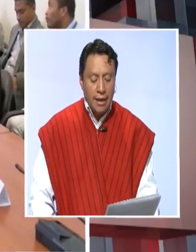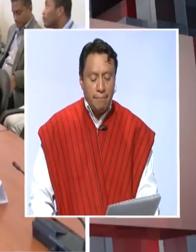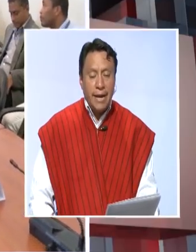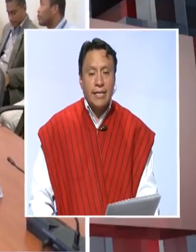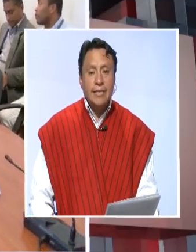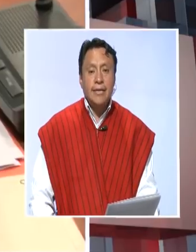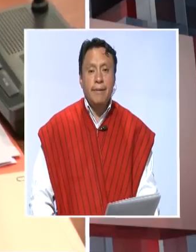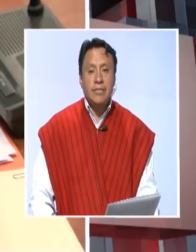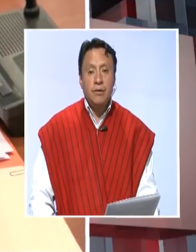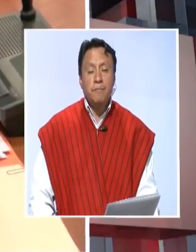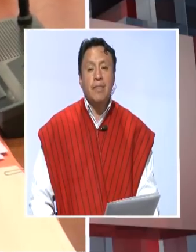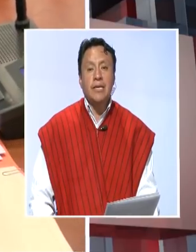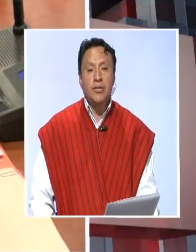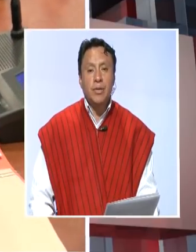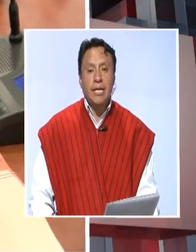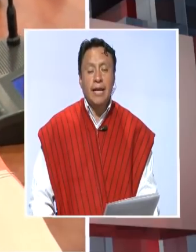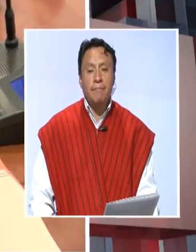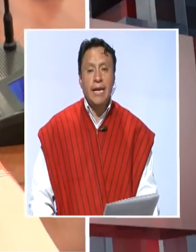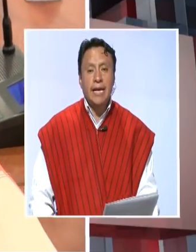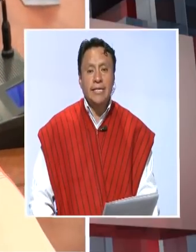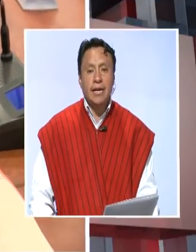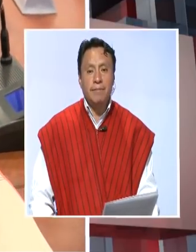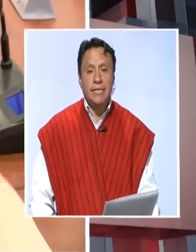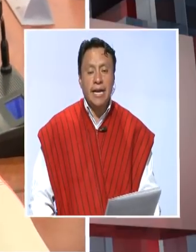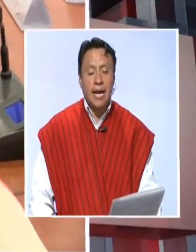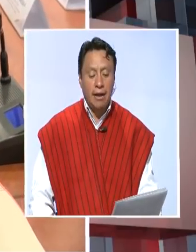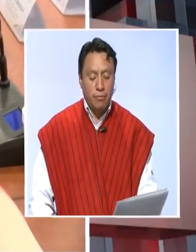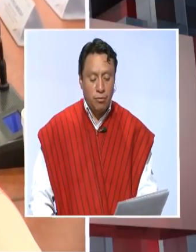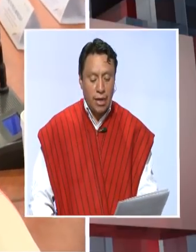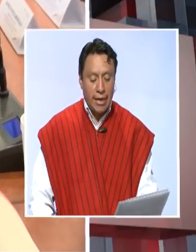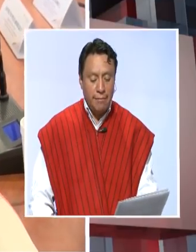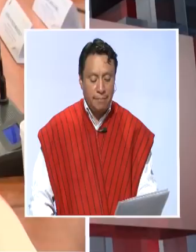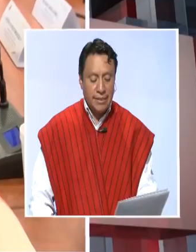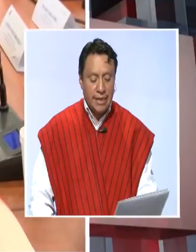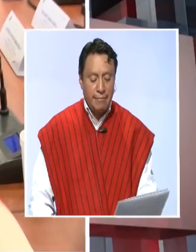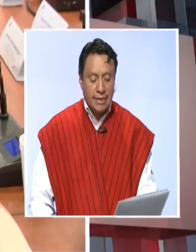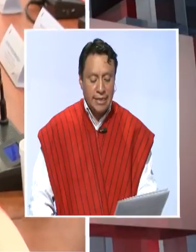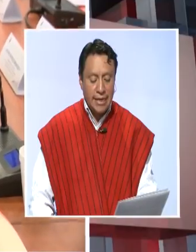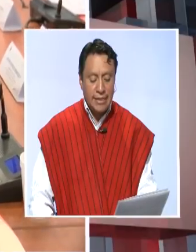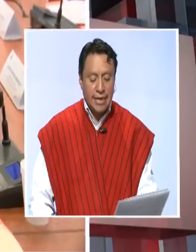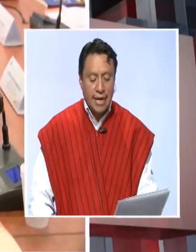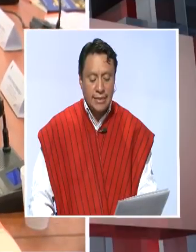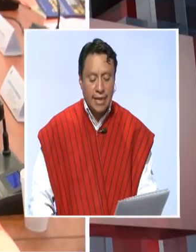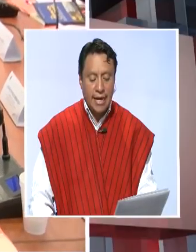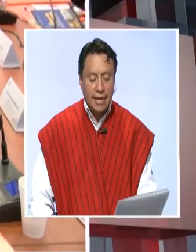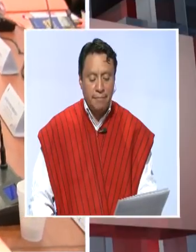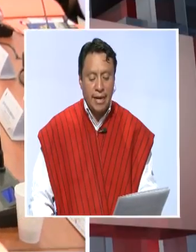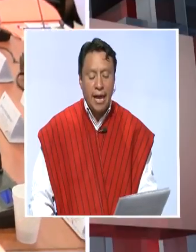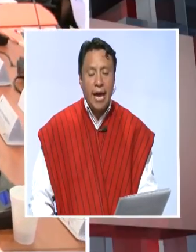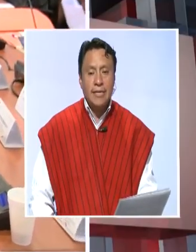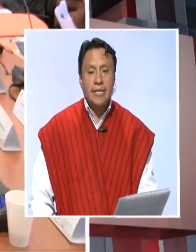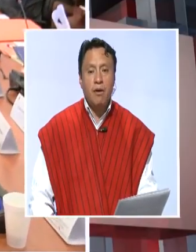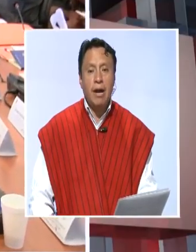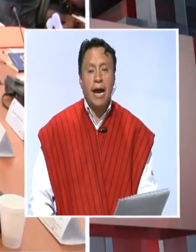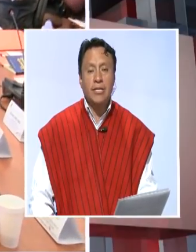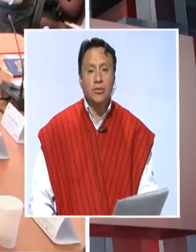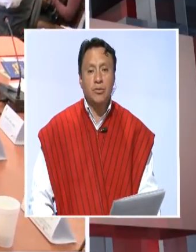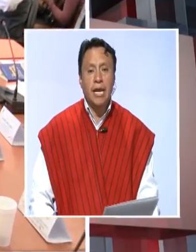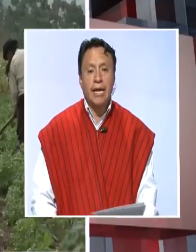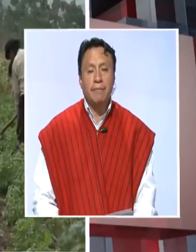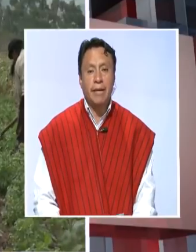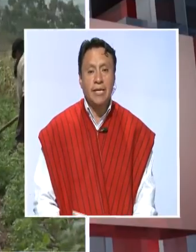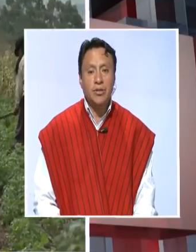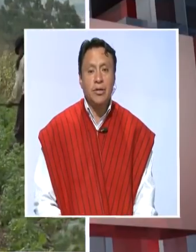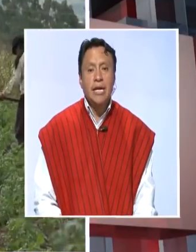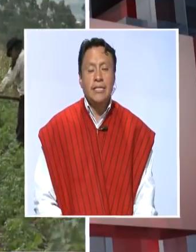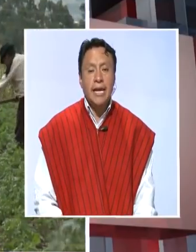kuna. Participación ciudadana mingarishka pijanka kapukuna imapish imagina ya kashna kaipi, astawan